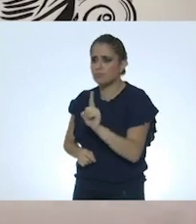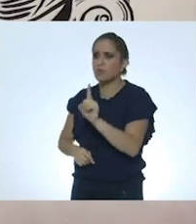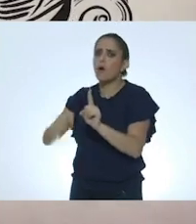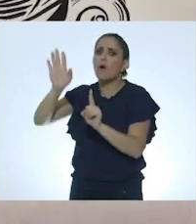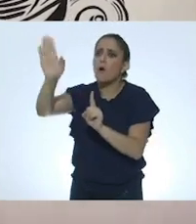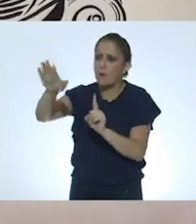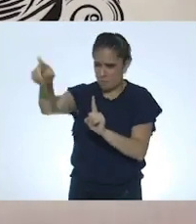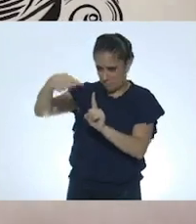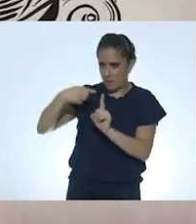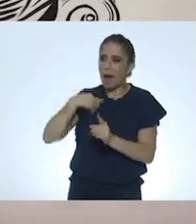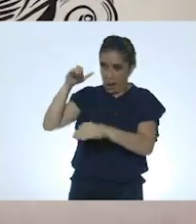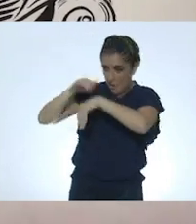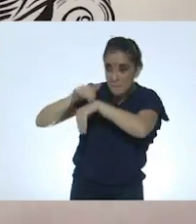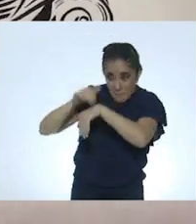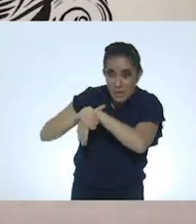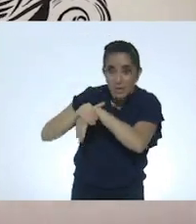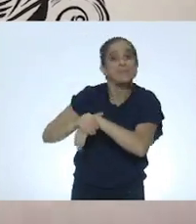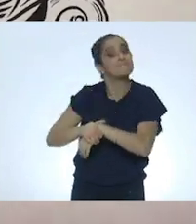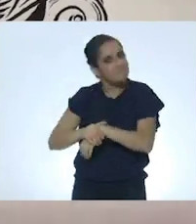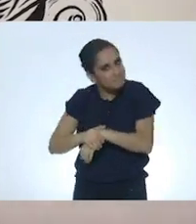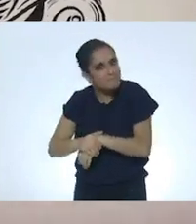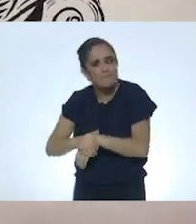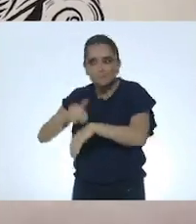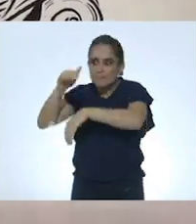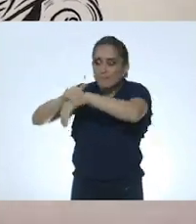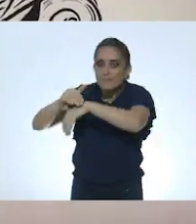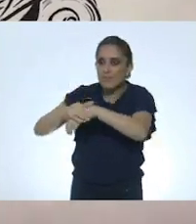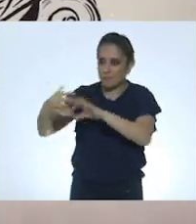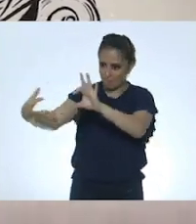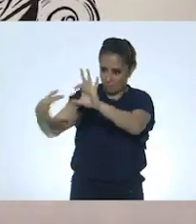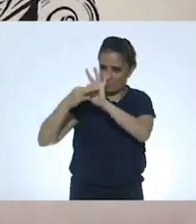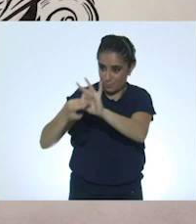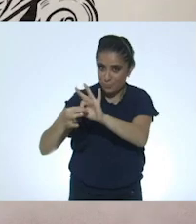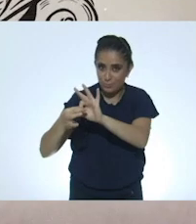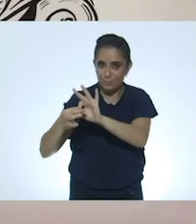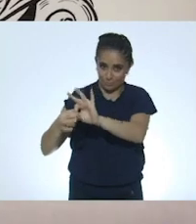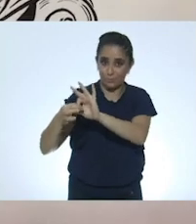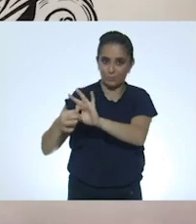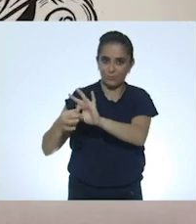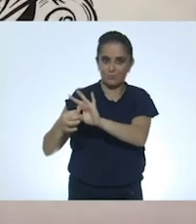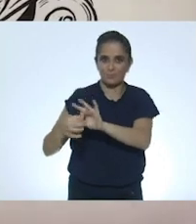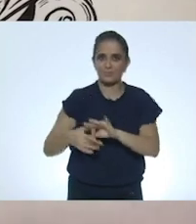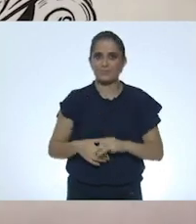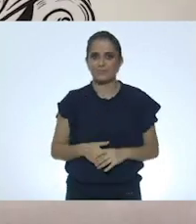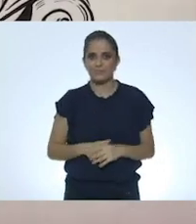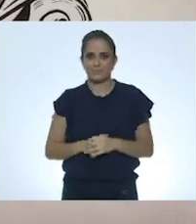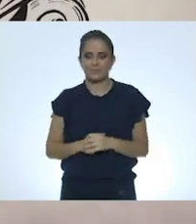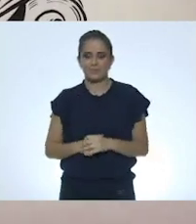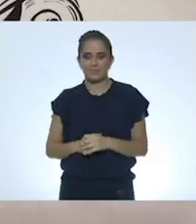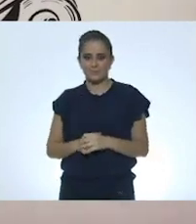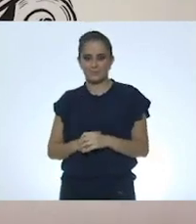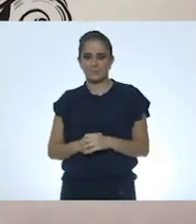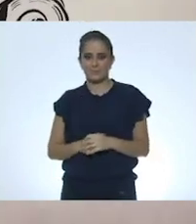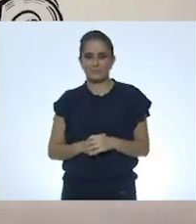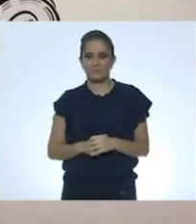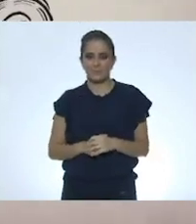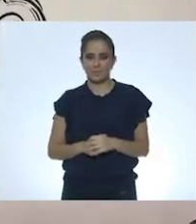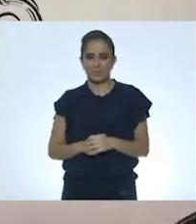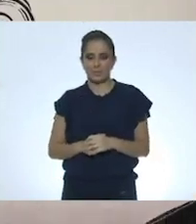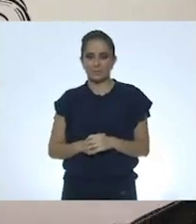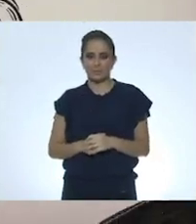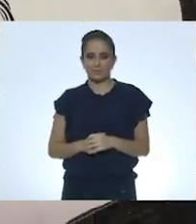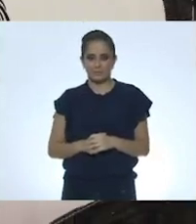shamigube. Neguni ikkebe, zandaka. Gida gulisa ne labe.